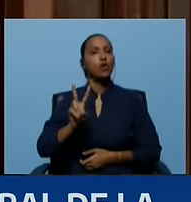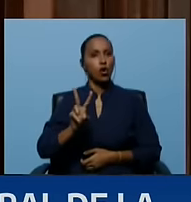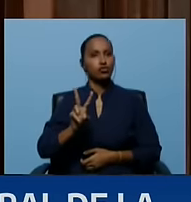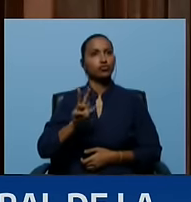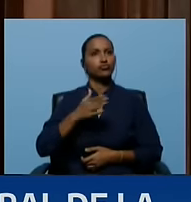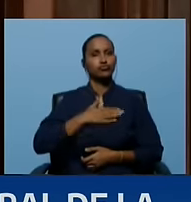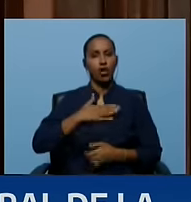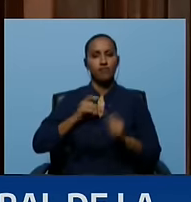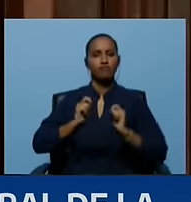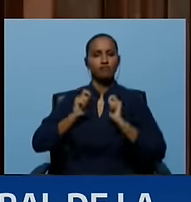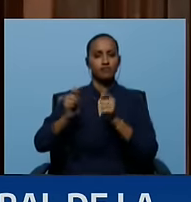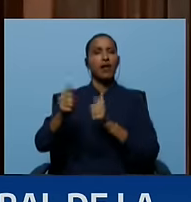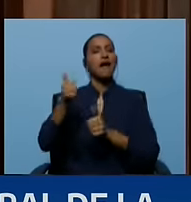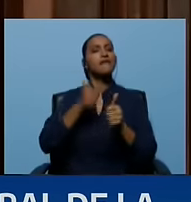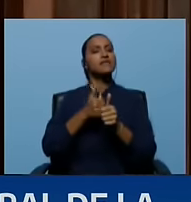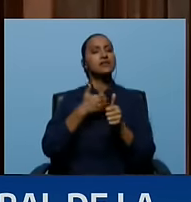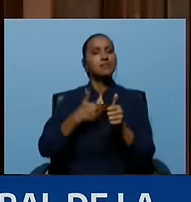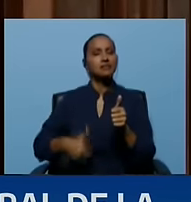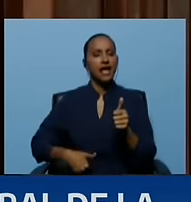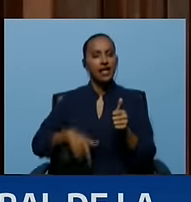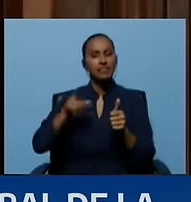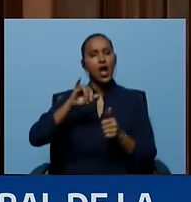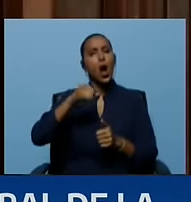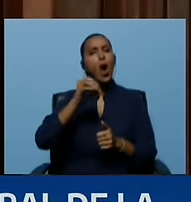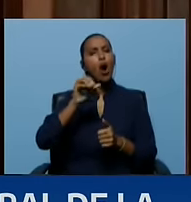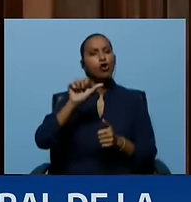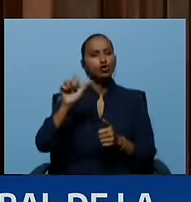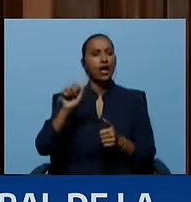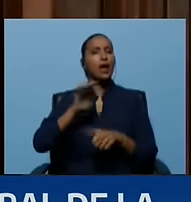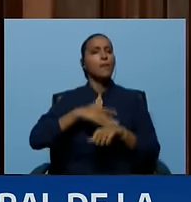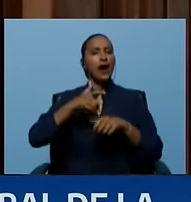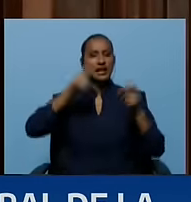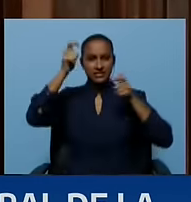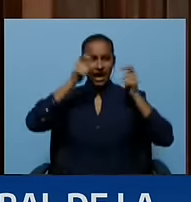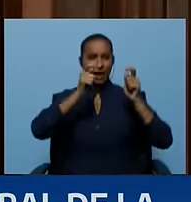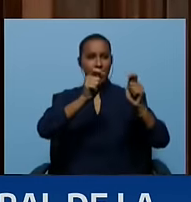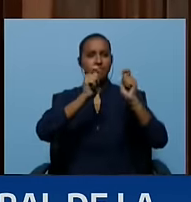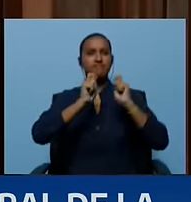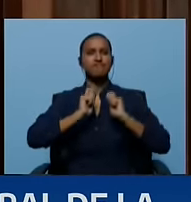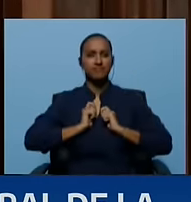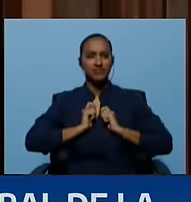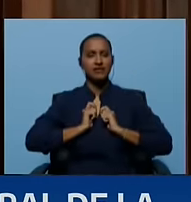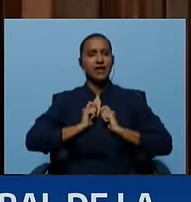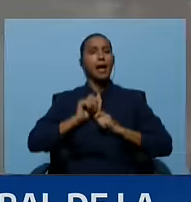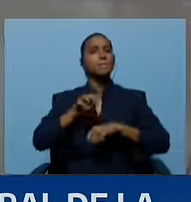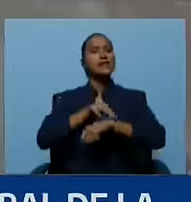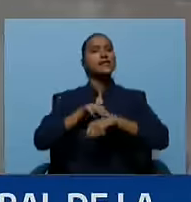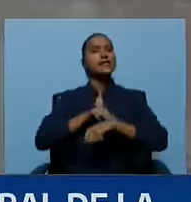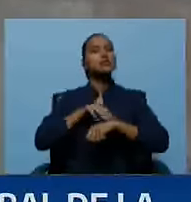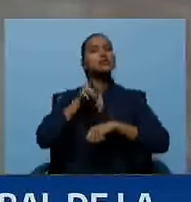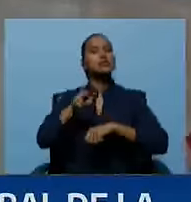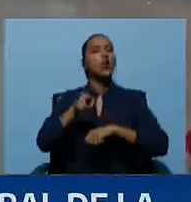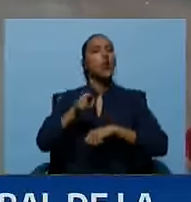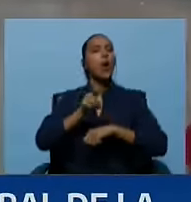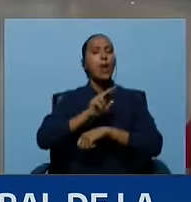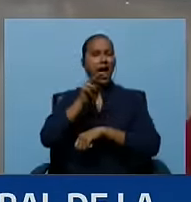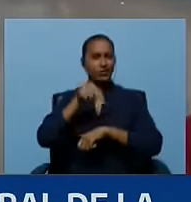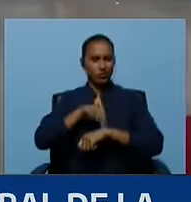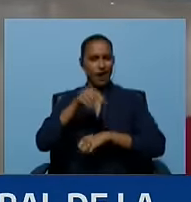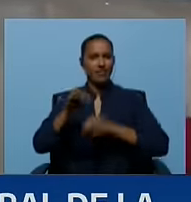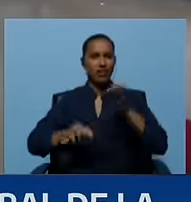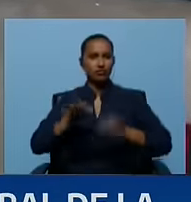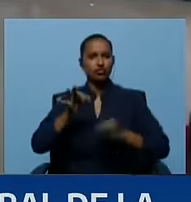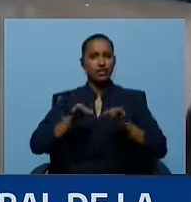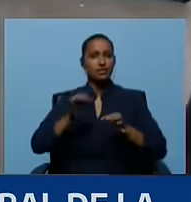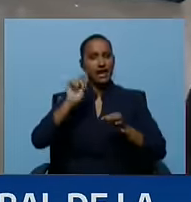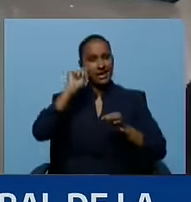Rangel. El comandante Chávez me designó ministro de Interior y Justicia. Era plenas guarimbas